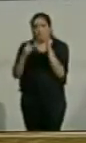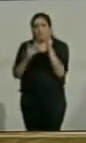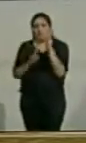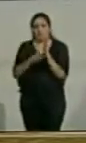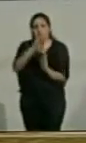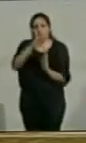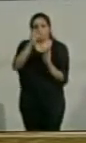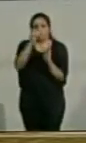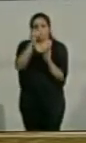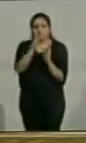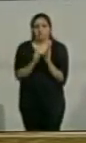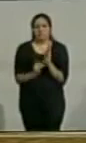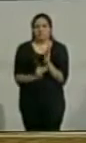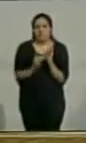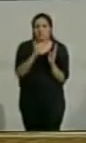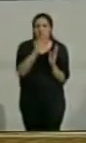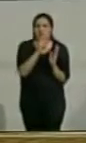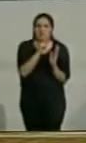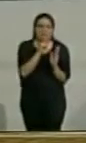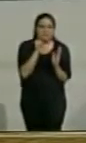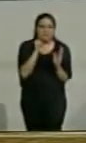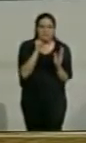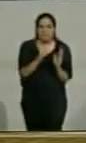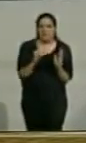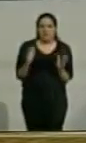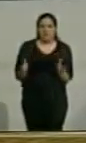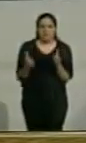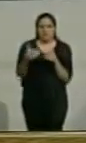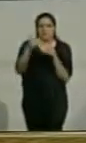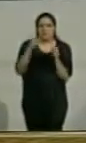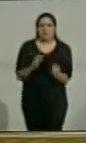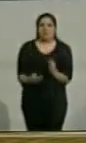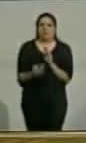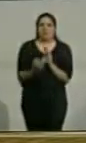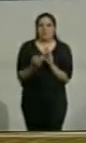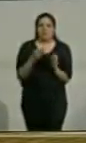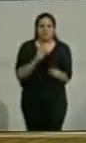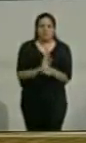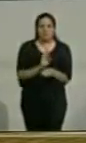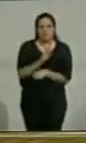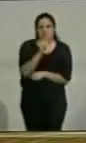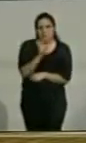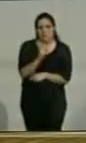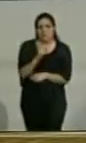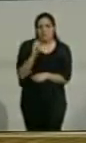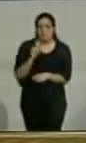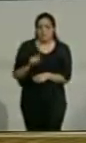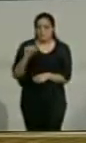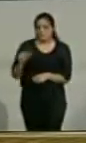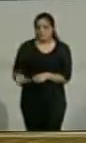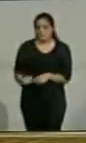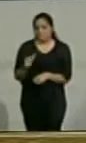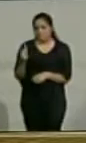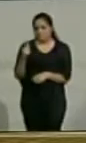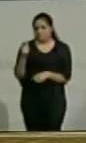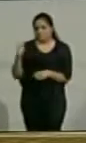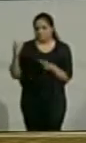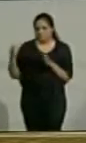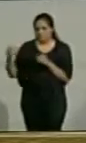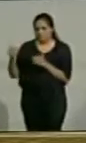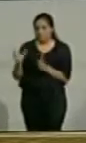agua. Desensolvar presas también para mayor captación del agua y sobre todo